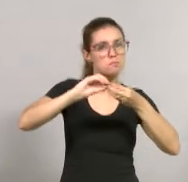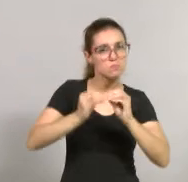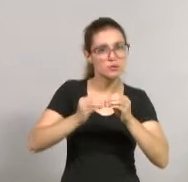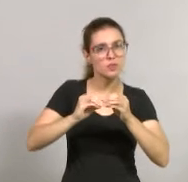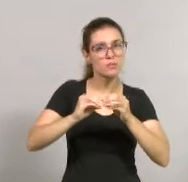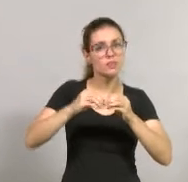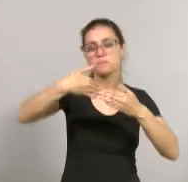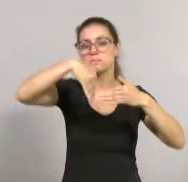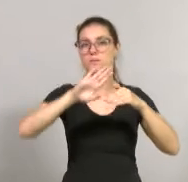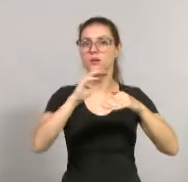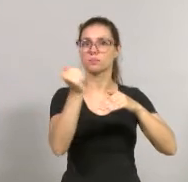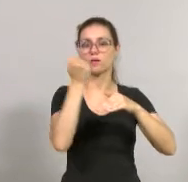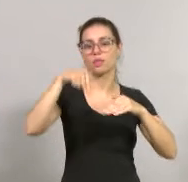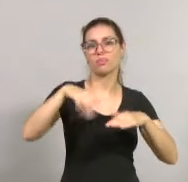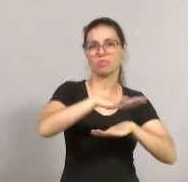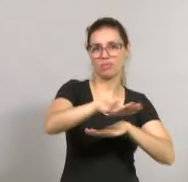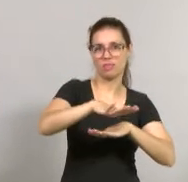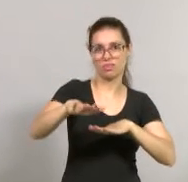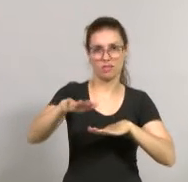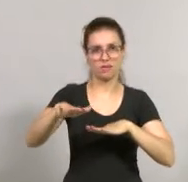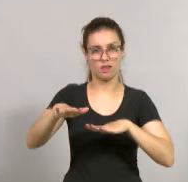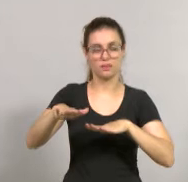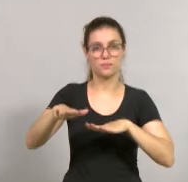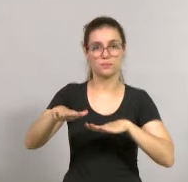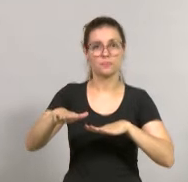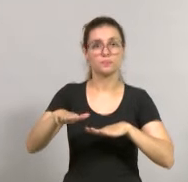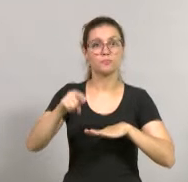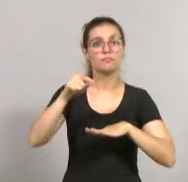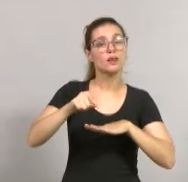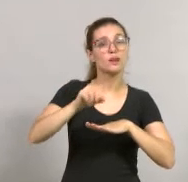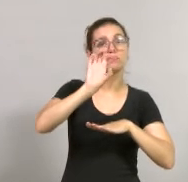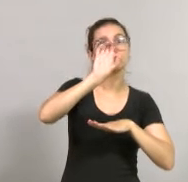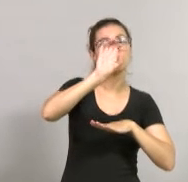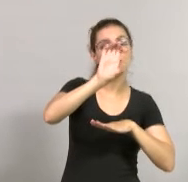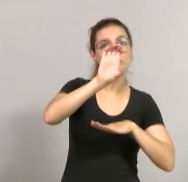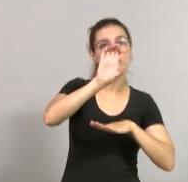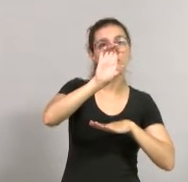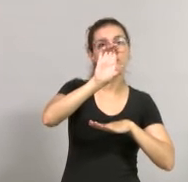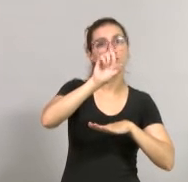más importantes en esta región, con lo cual la provincia adjudicó